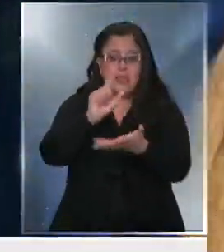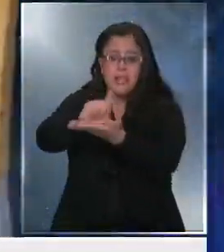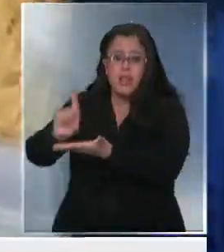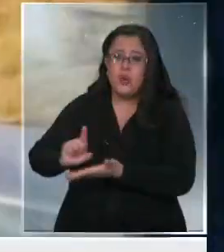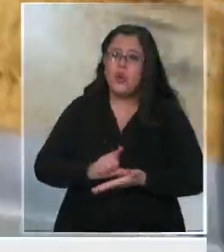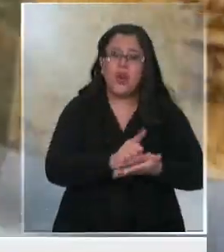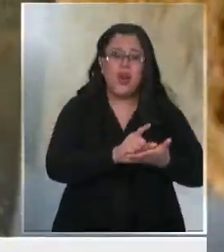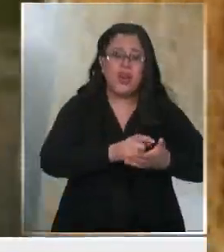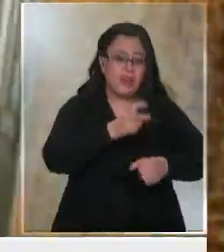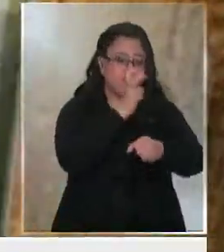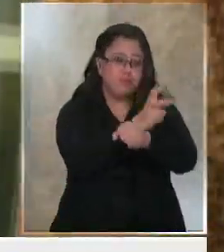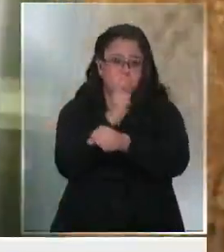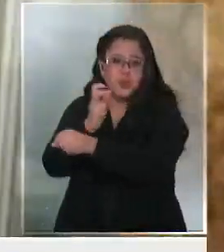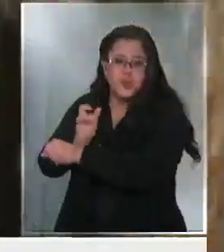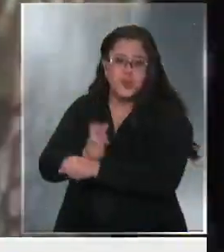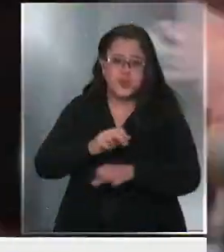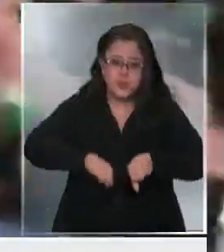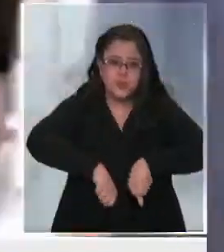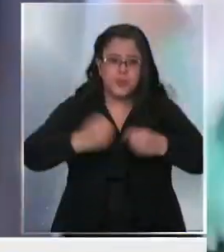los blancos principales.